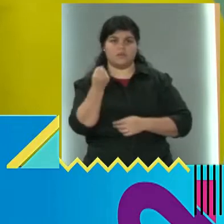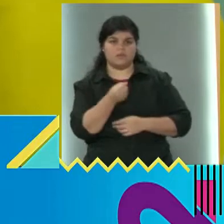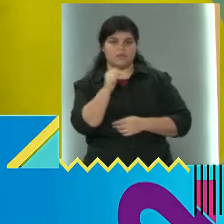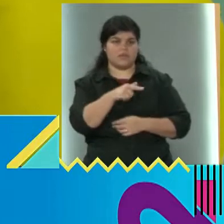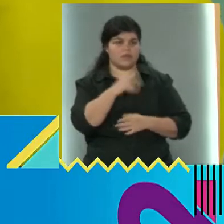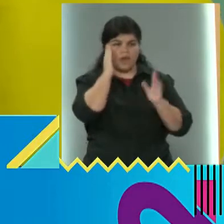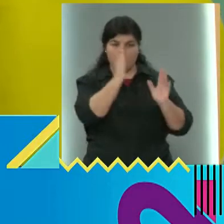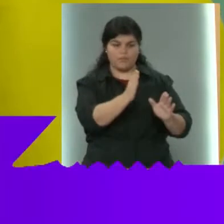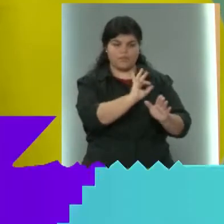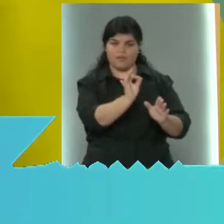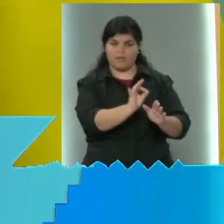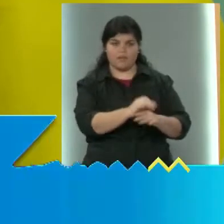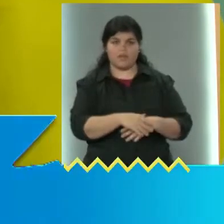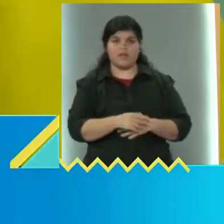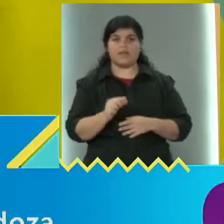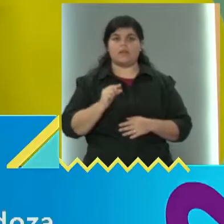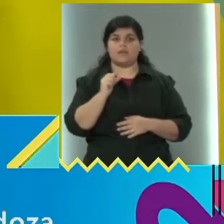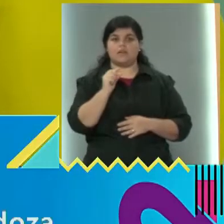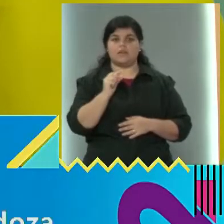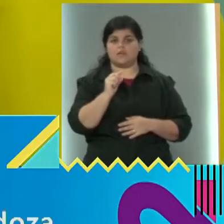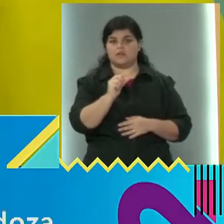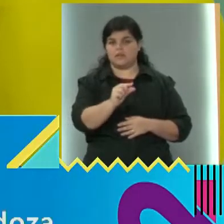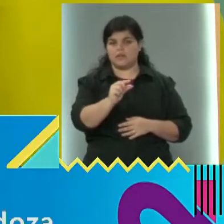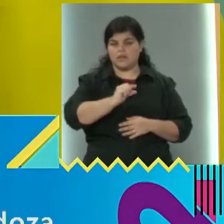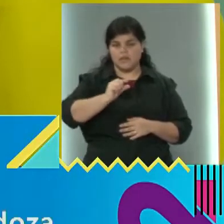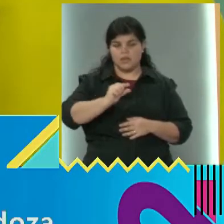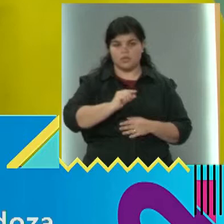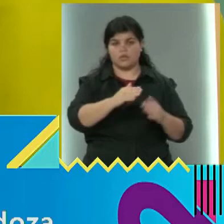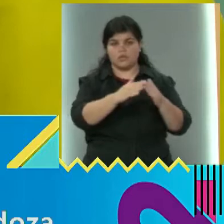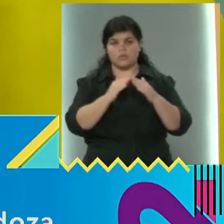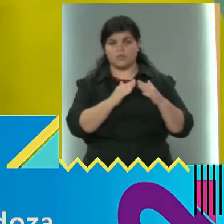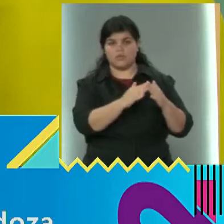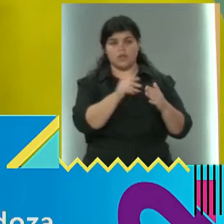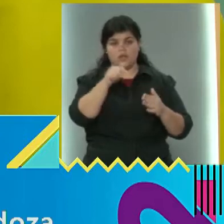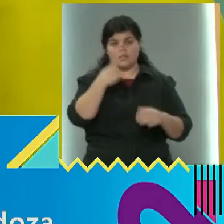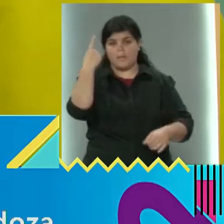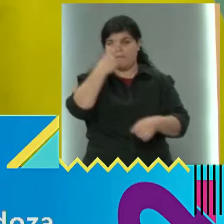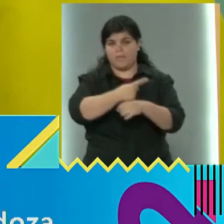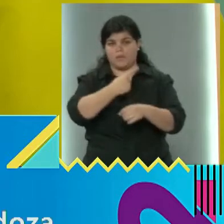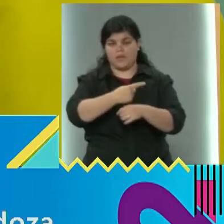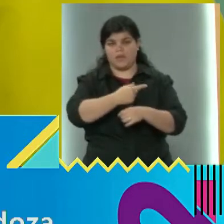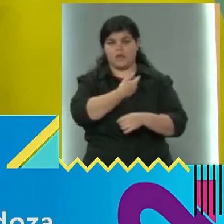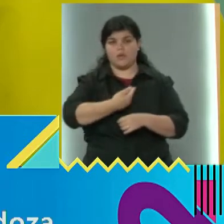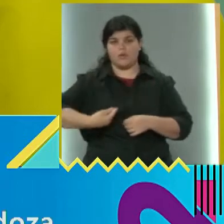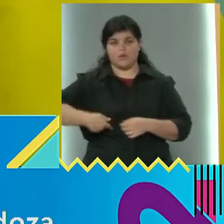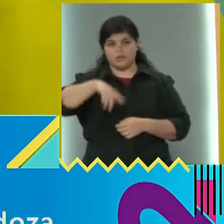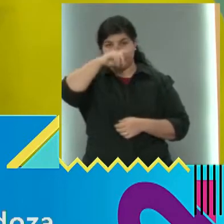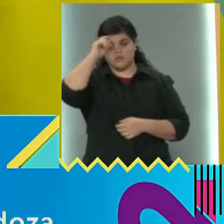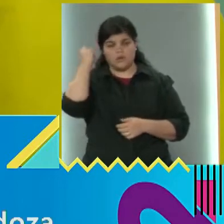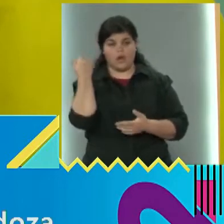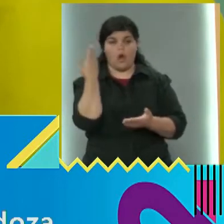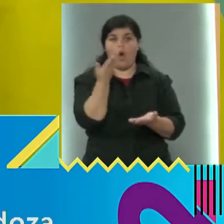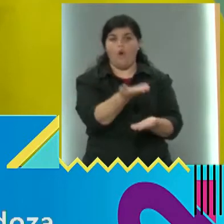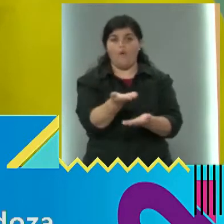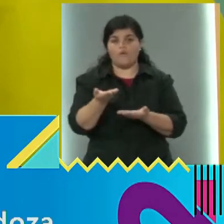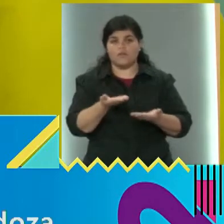en cuenta. Es decir, el crédito hipotecario, que fue la primera orientación que dio el Gobierno Nacional, tratando de...